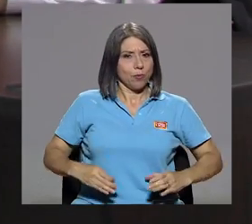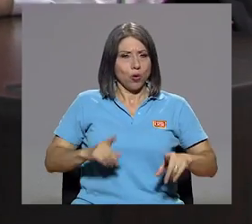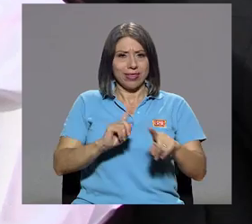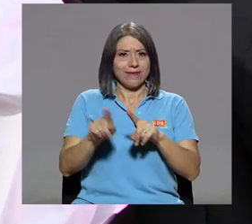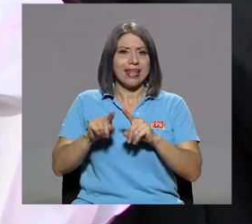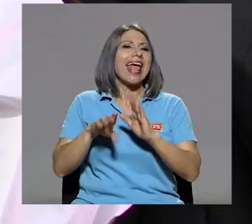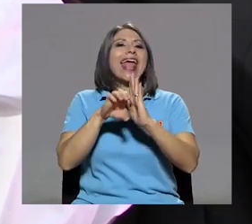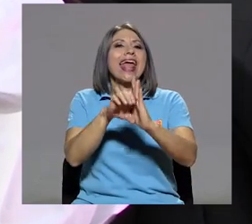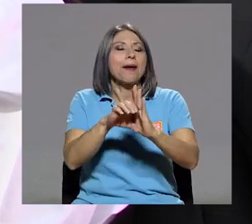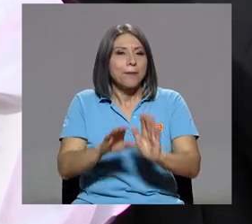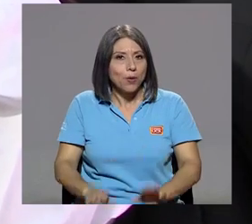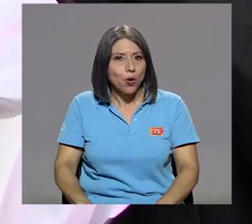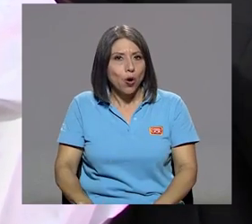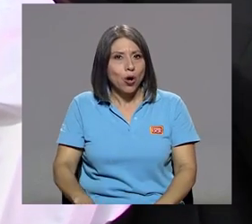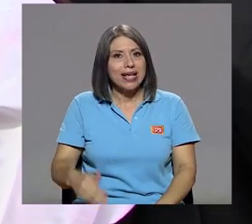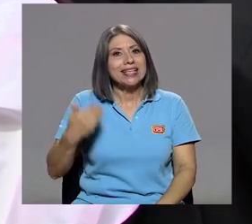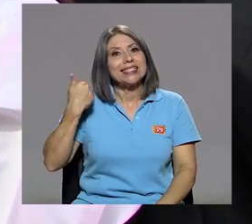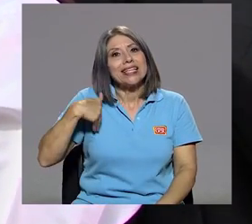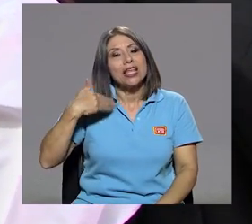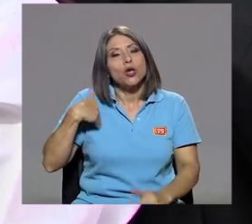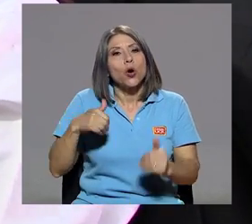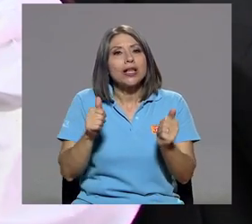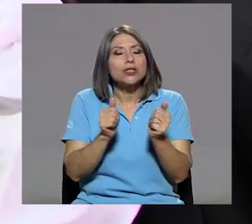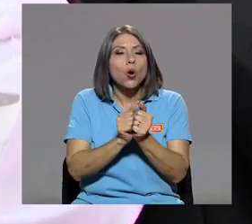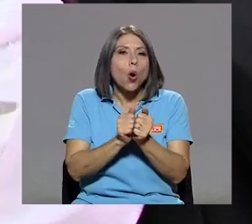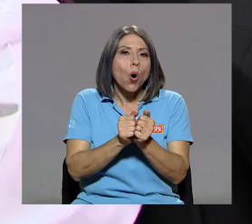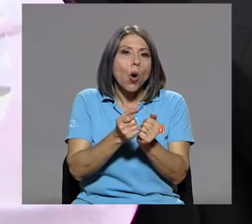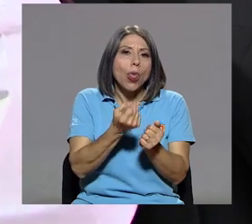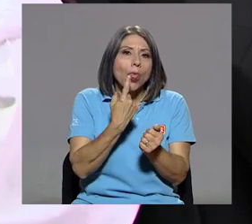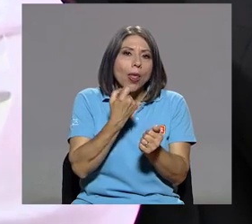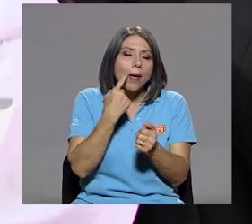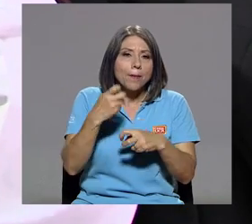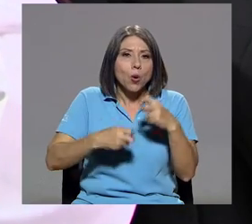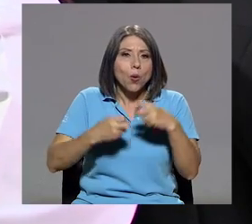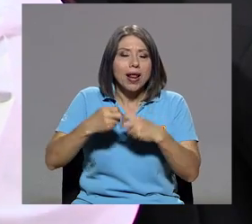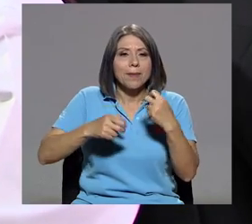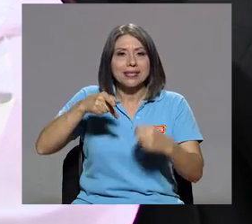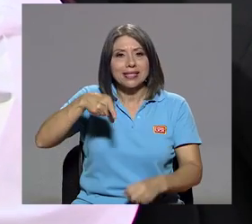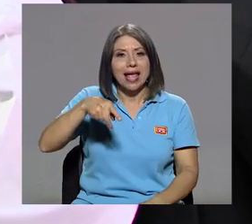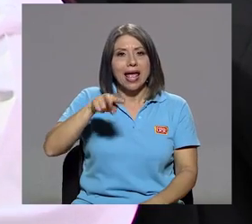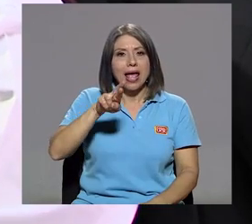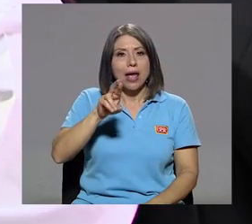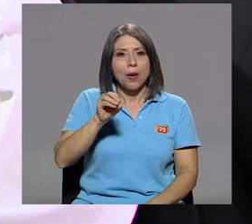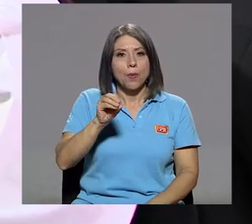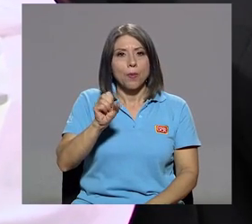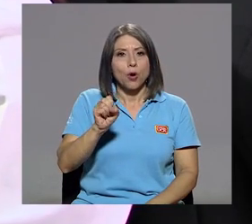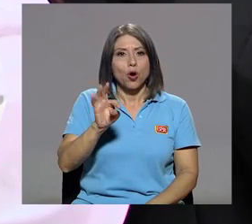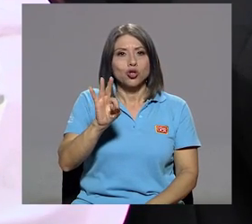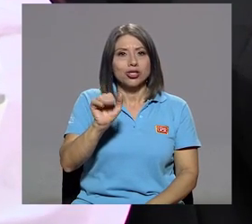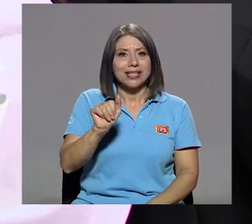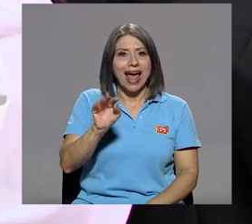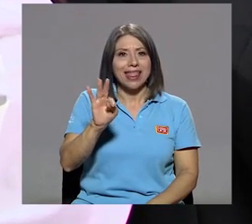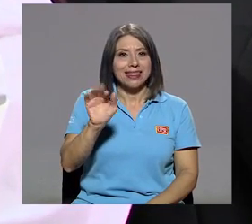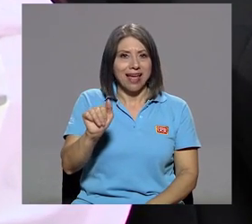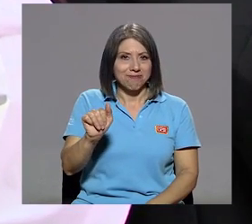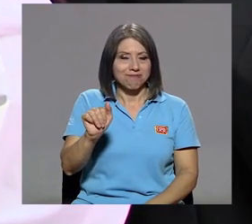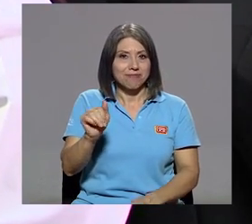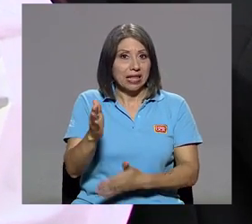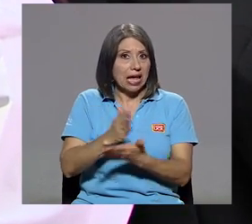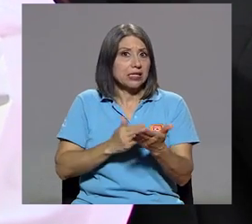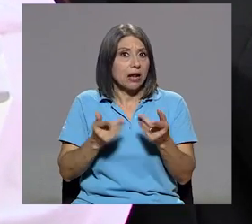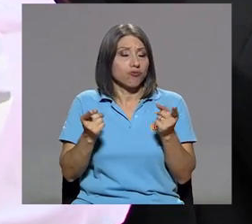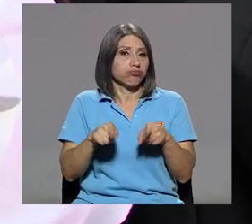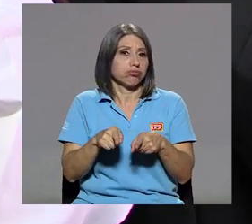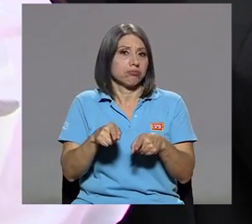un ejemplo sencillo. Señores que están con tratamientos para problemas de próstata, que es algo bastante lejano, digamos,